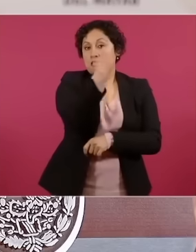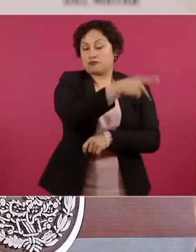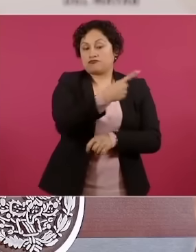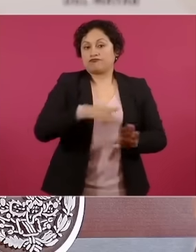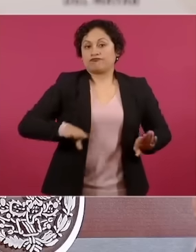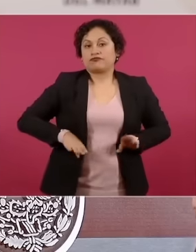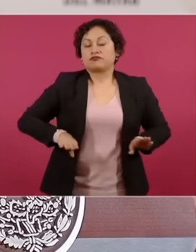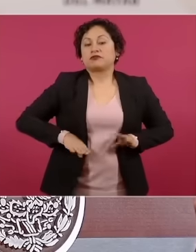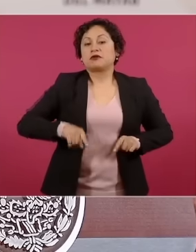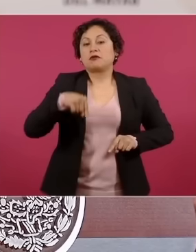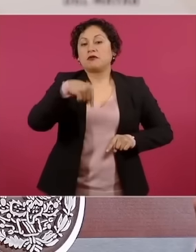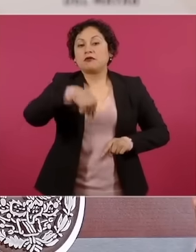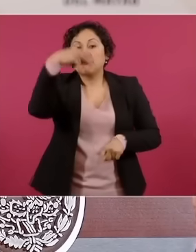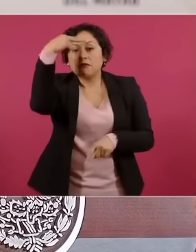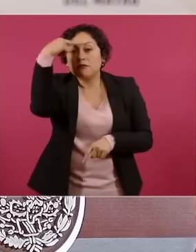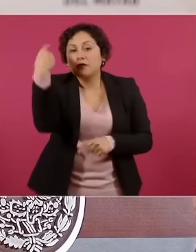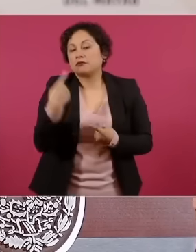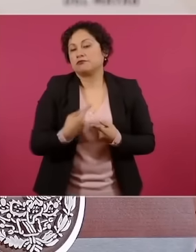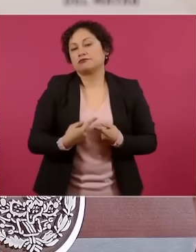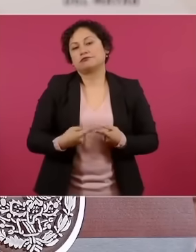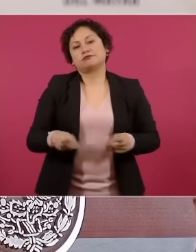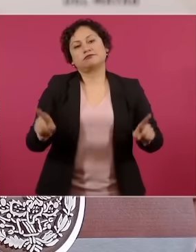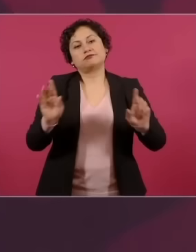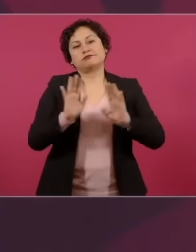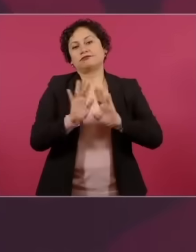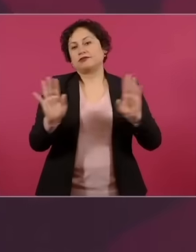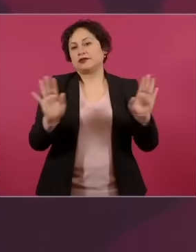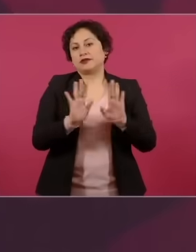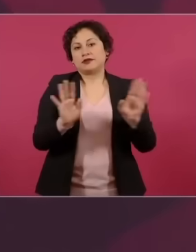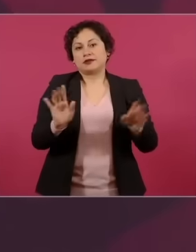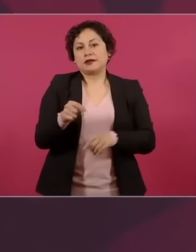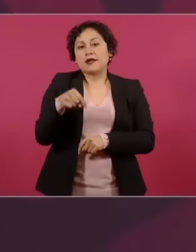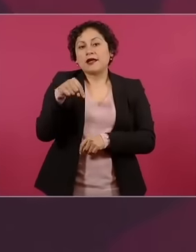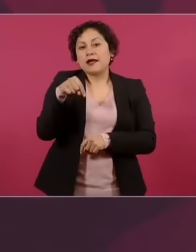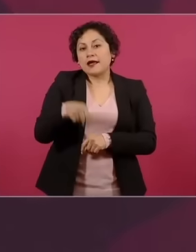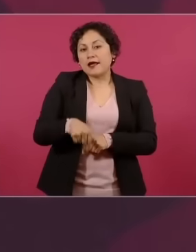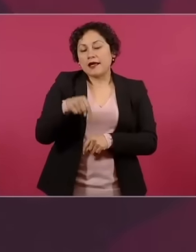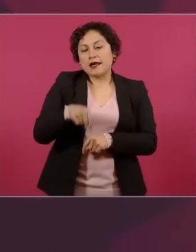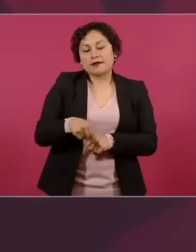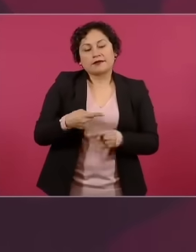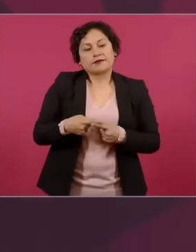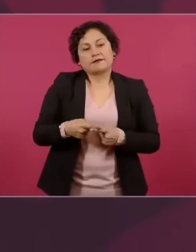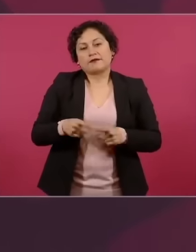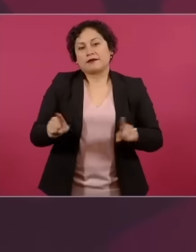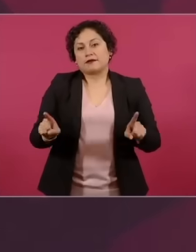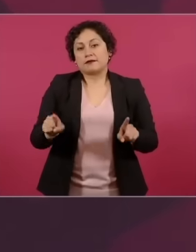Aquí el individualismo, el materialismo, no ha podido